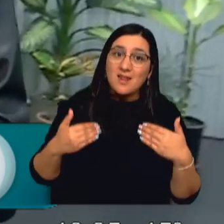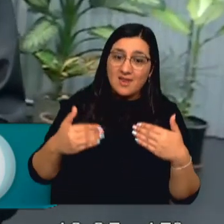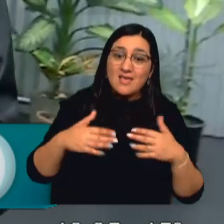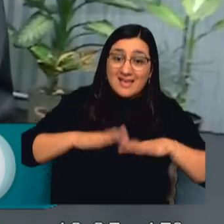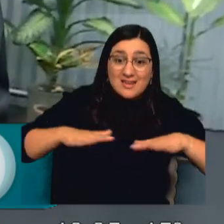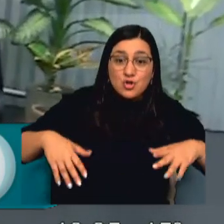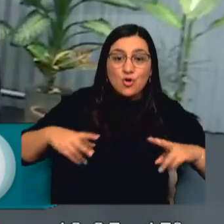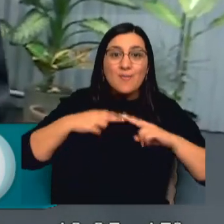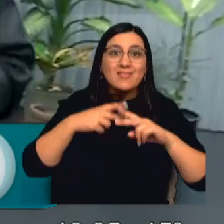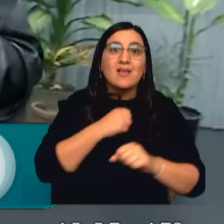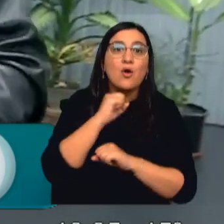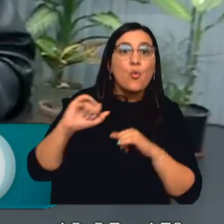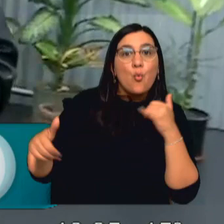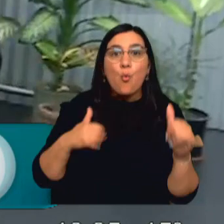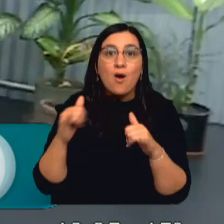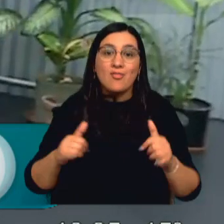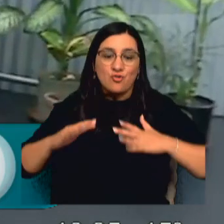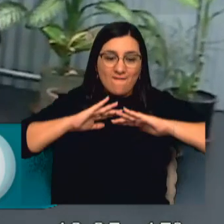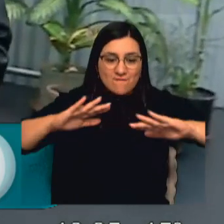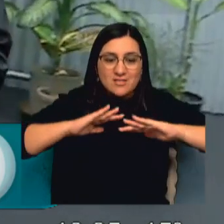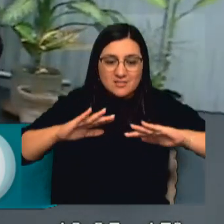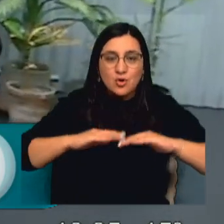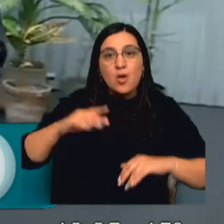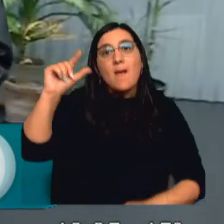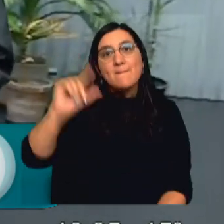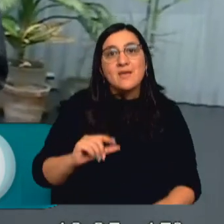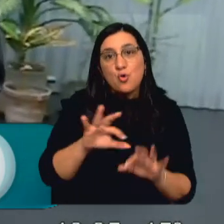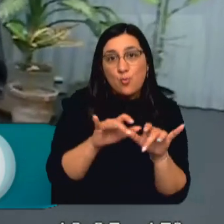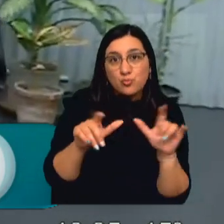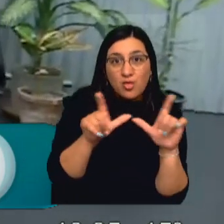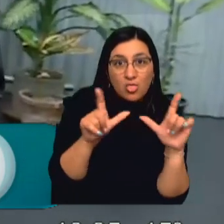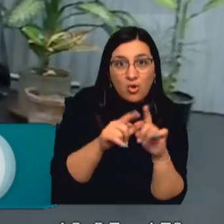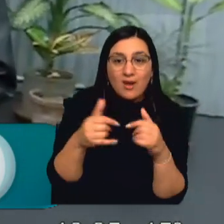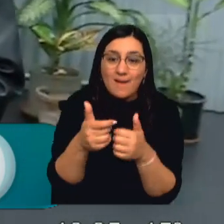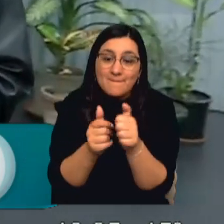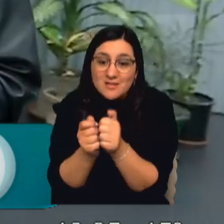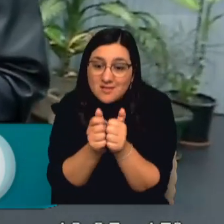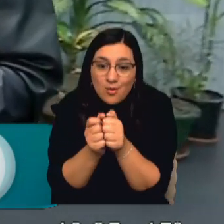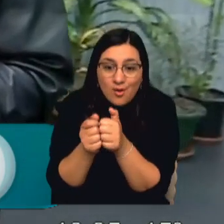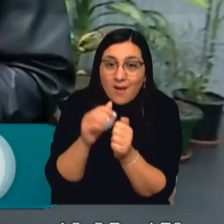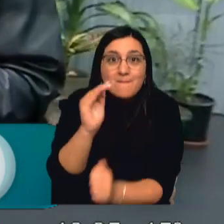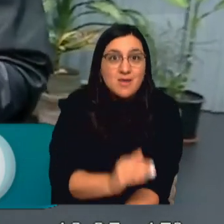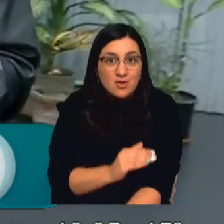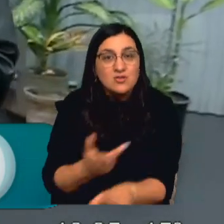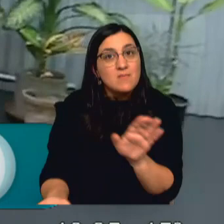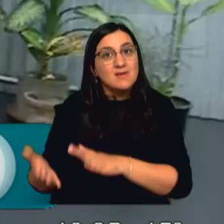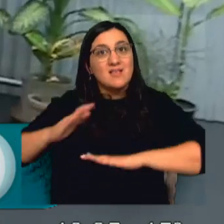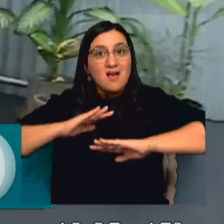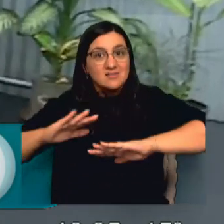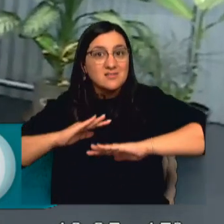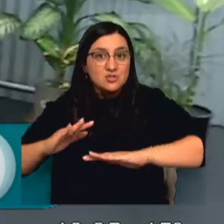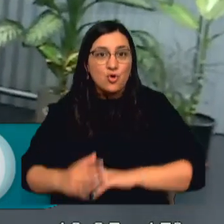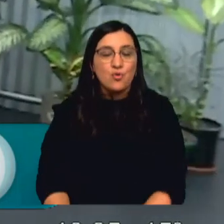niño nos mantengan jugando con el físico. Activo. Un poquito menos de compu y menos de iPhone y medio de menos celular. Eso estaría